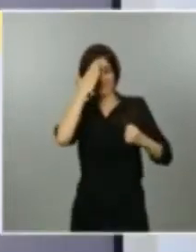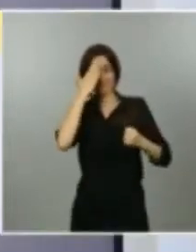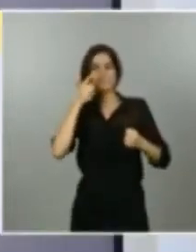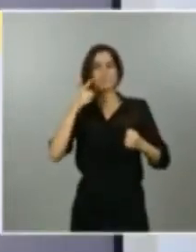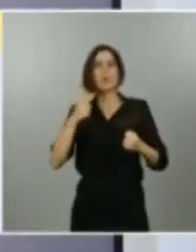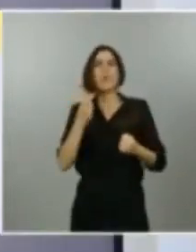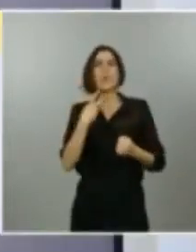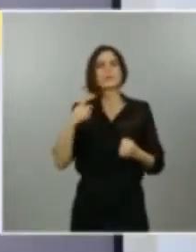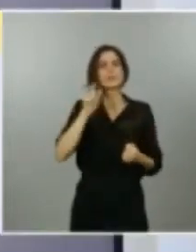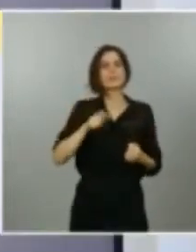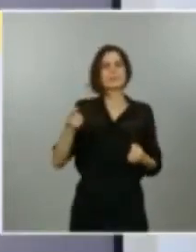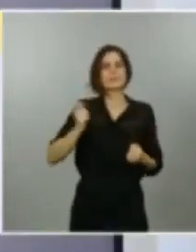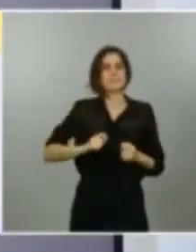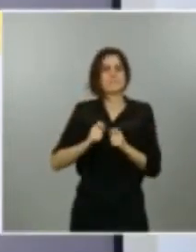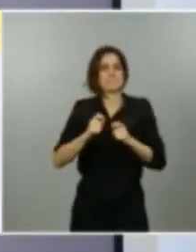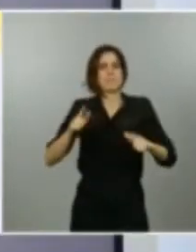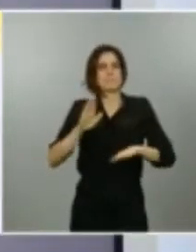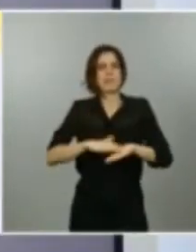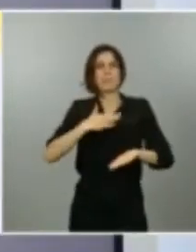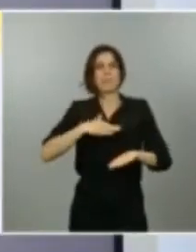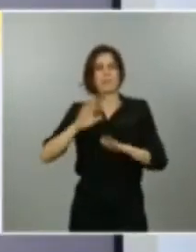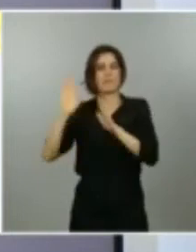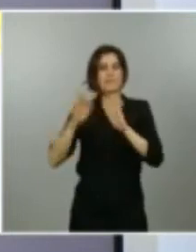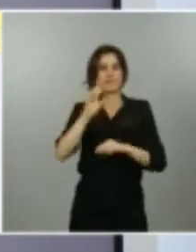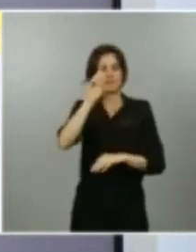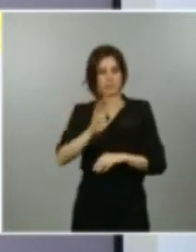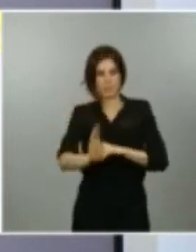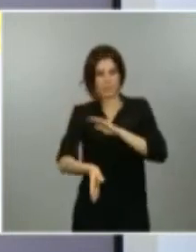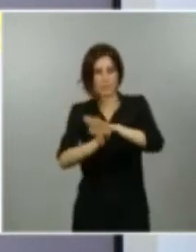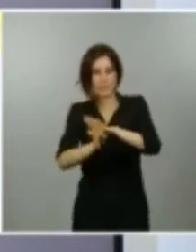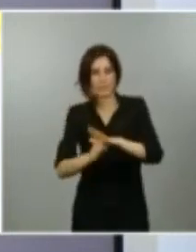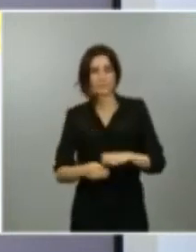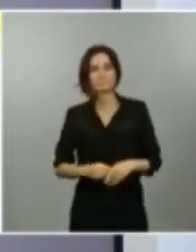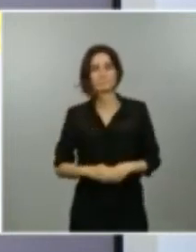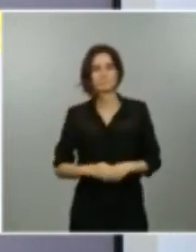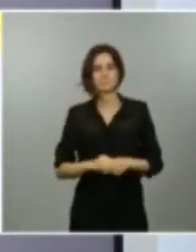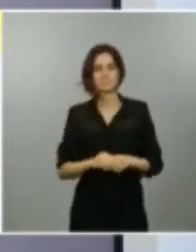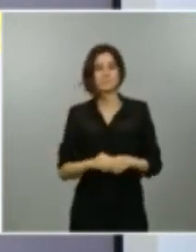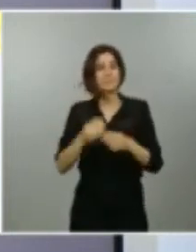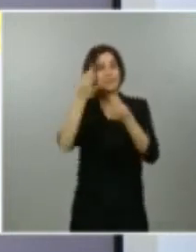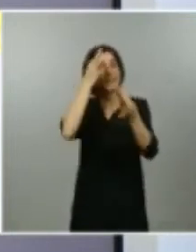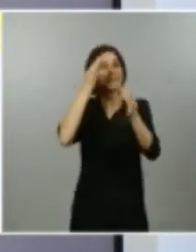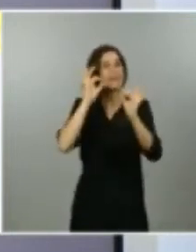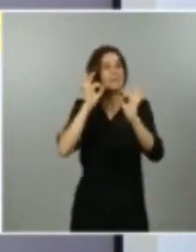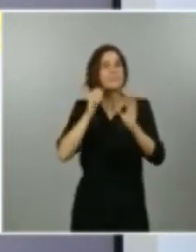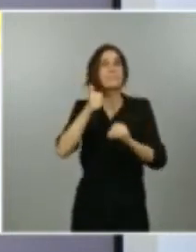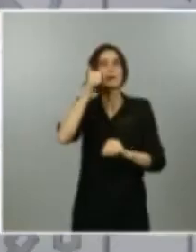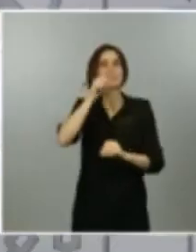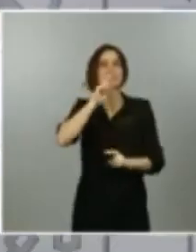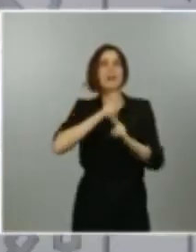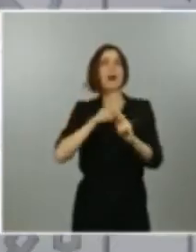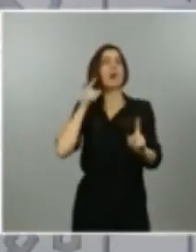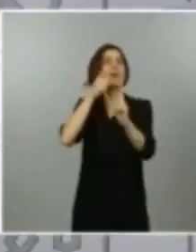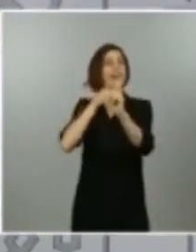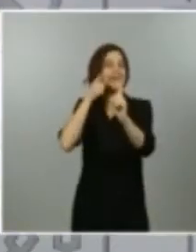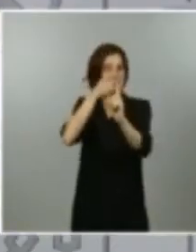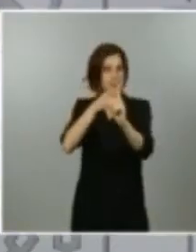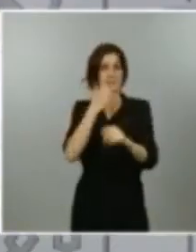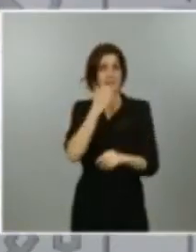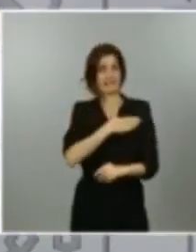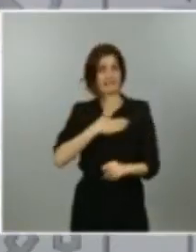los criterios que se plantean y están más bien basados en objetivos para cumplir los objetivos es necesario obviamente recursos